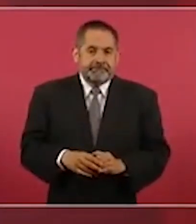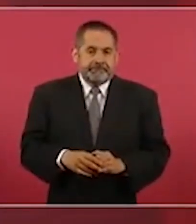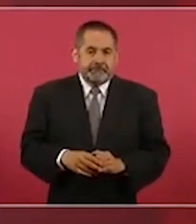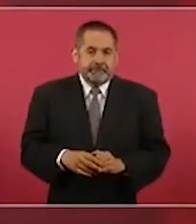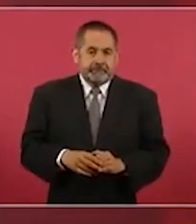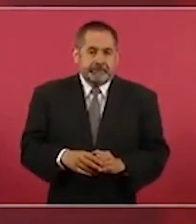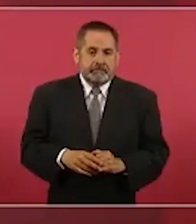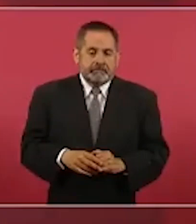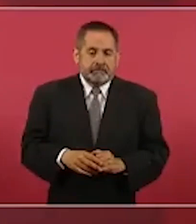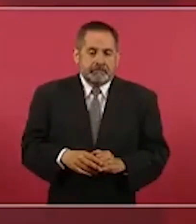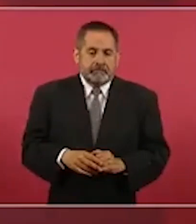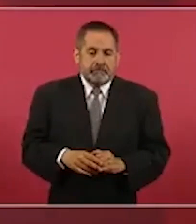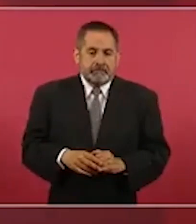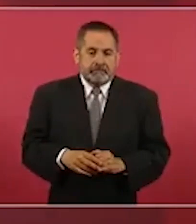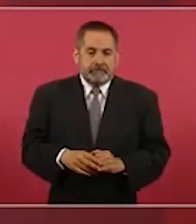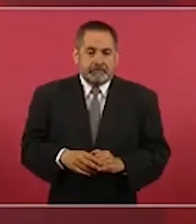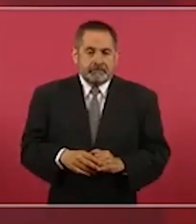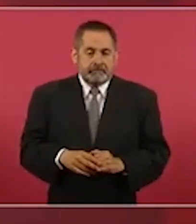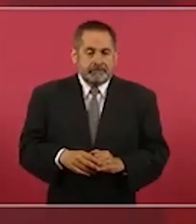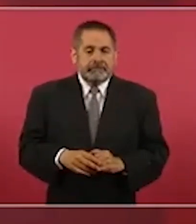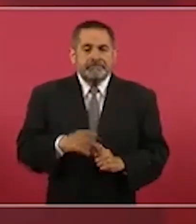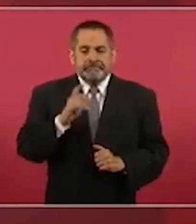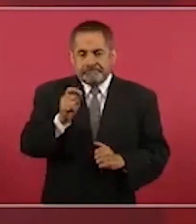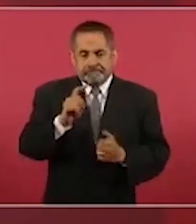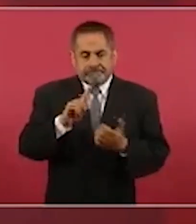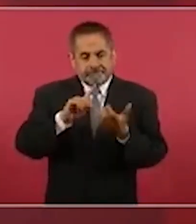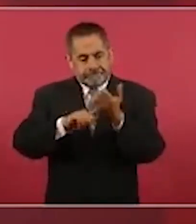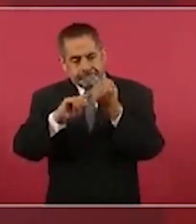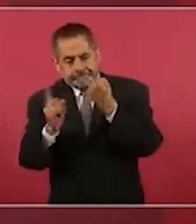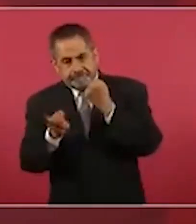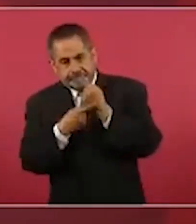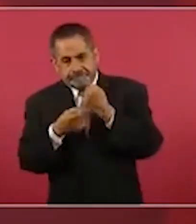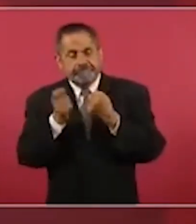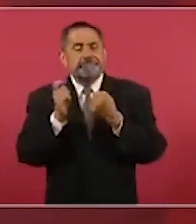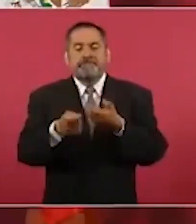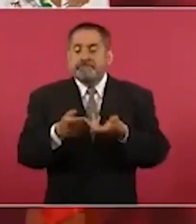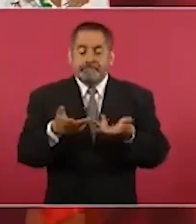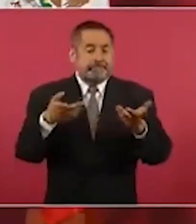Entonces, el fondo es ese.